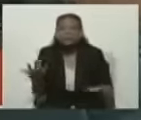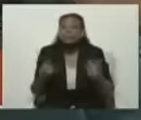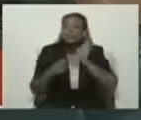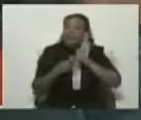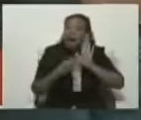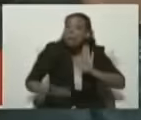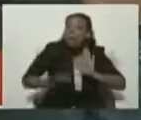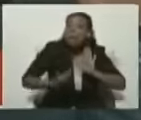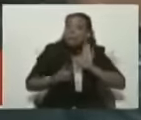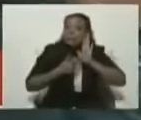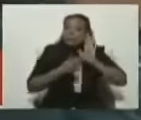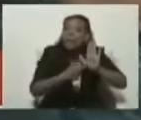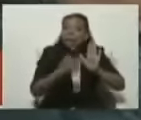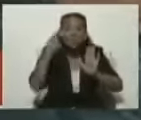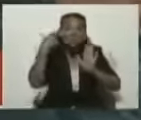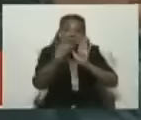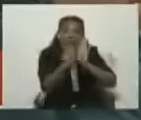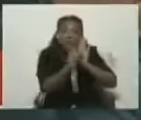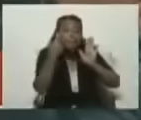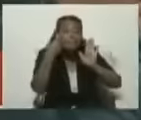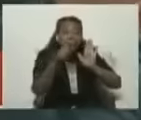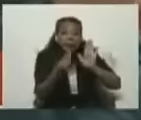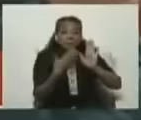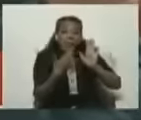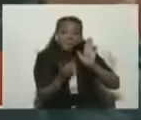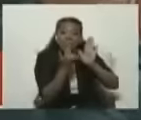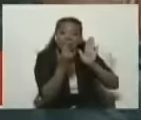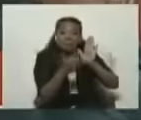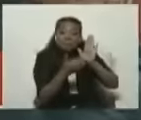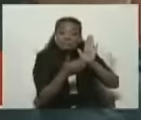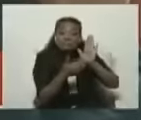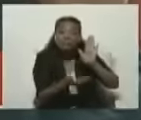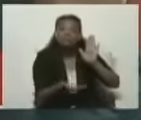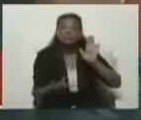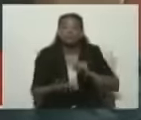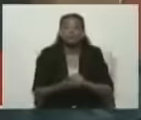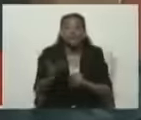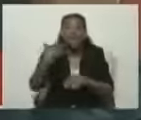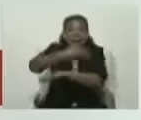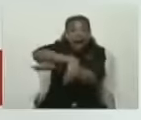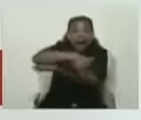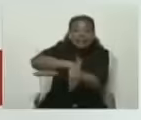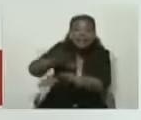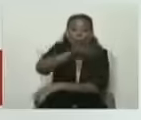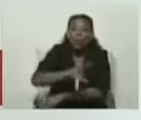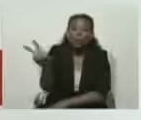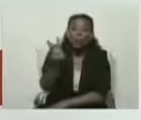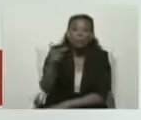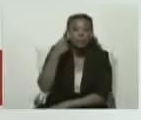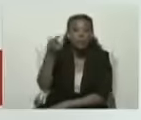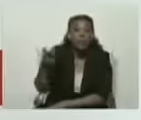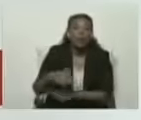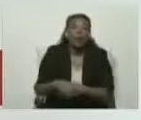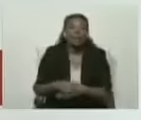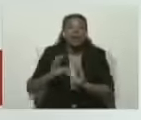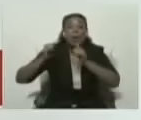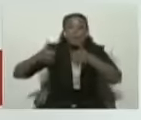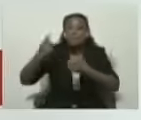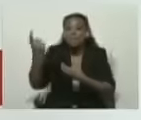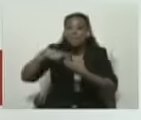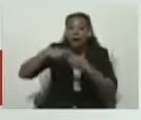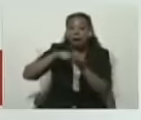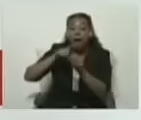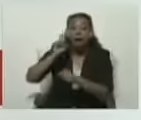resaltamos lo que está ocurriendo, mírenlo allí, lo que está ocurriendo en las calles de Venezuela desde que Nicolás Maduro